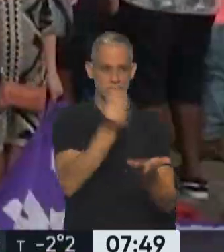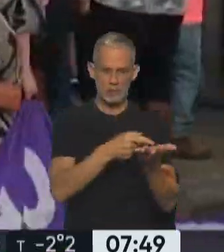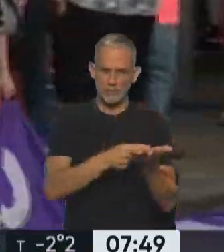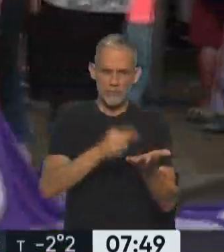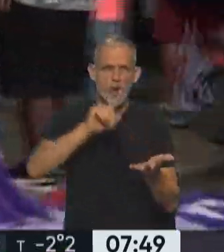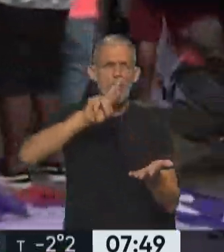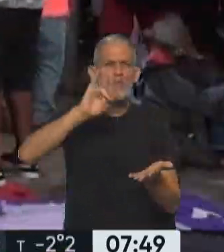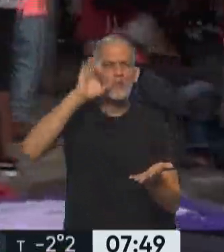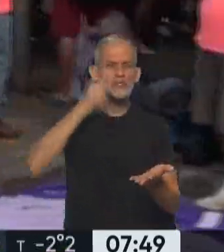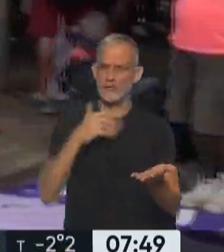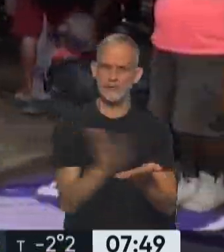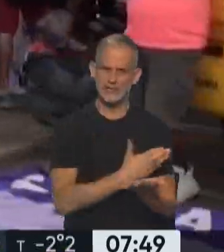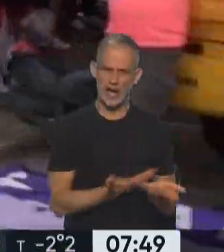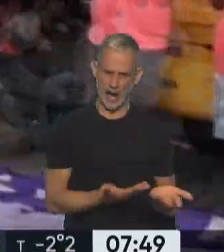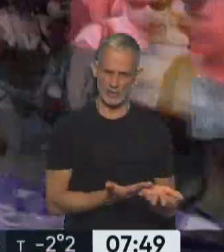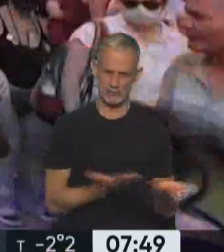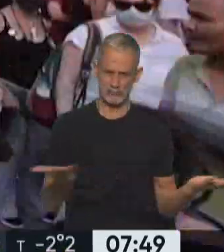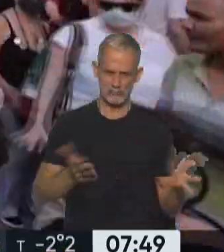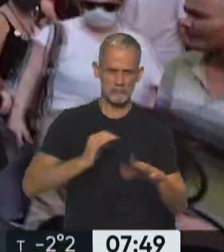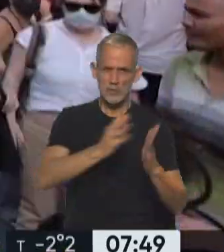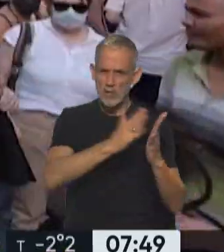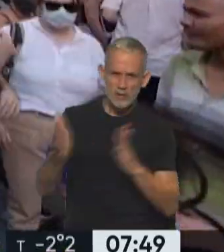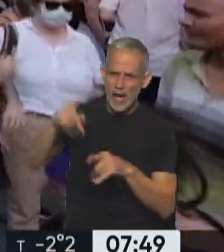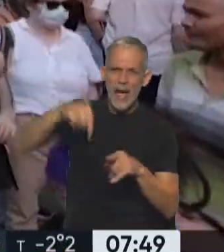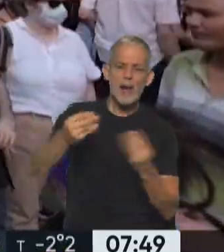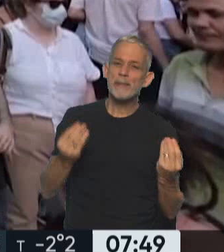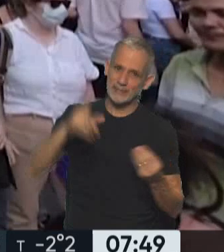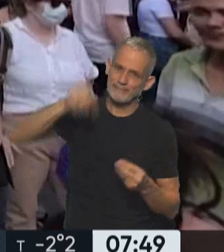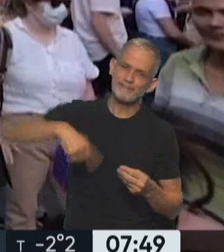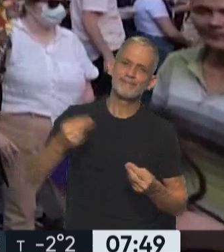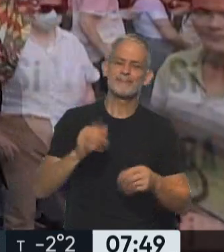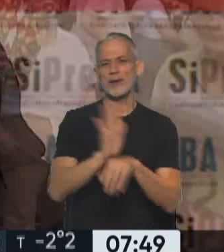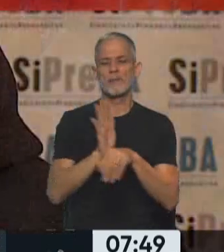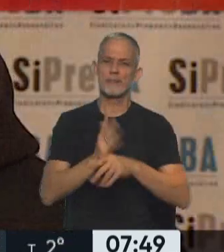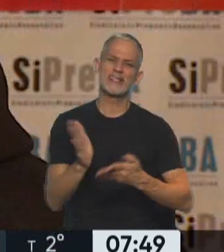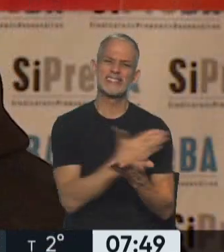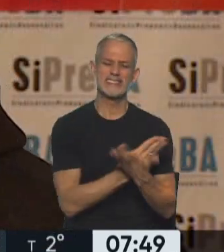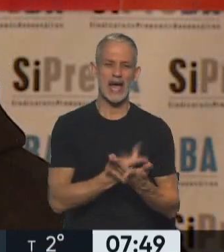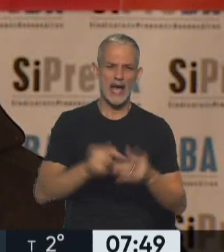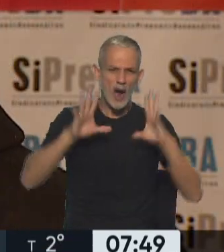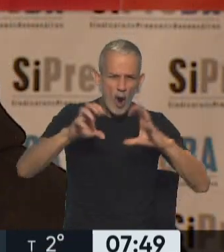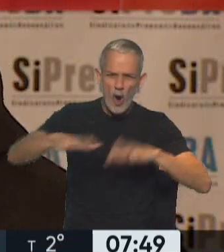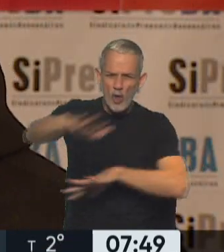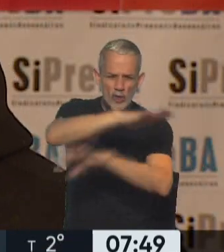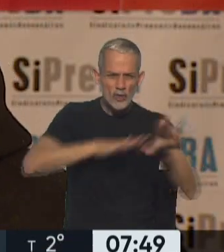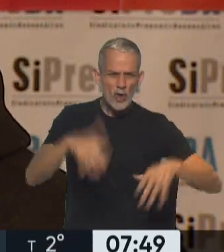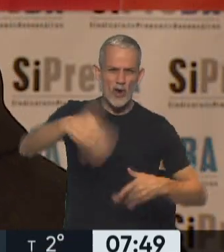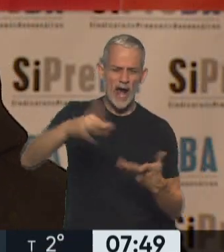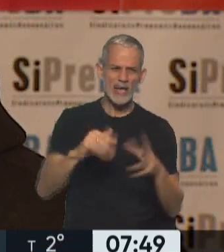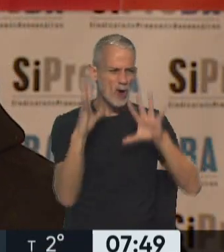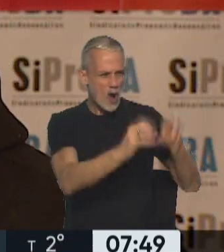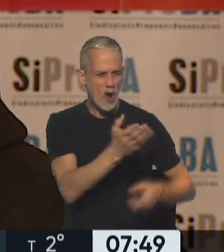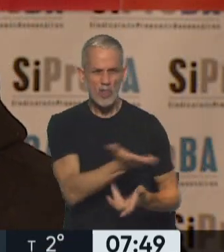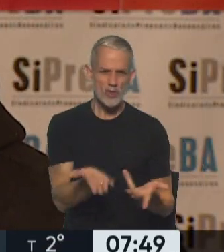Dilma Rousseff, y desde entonces lo que vivimos es resultado y fruto de un golpe de Estado. El odio en las calles, el odio, esa